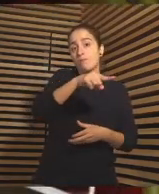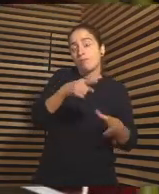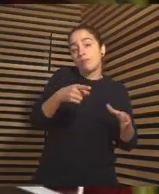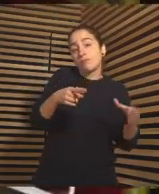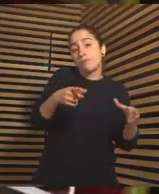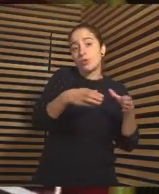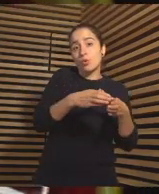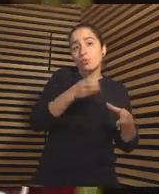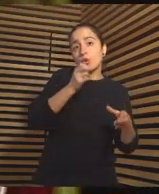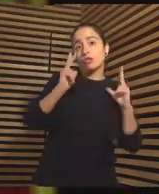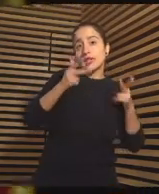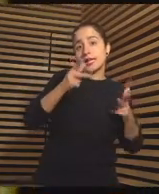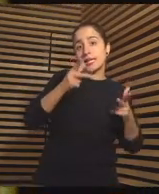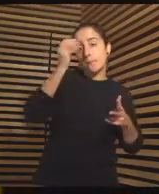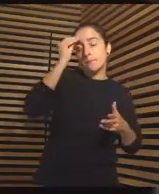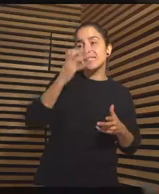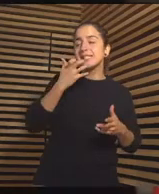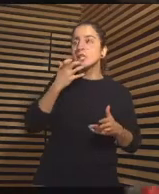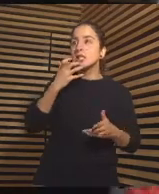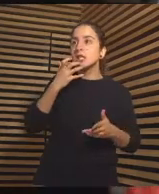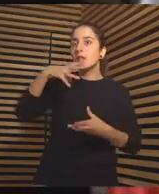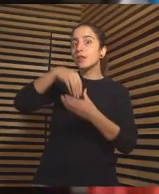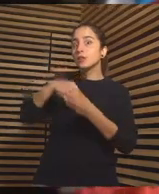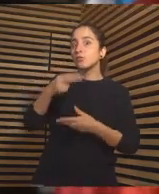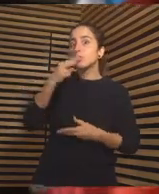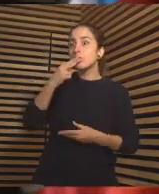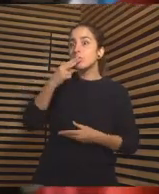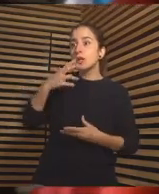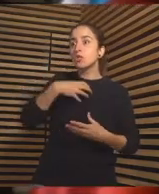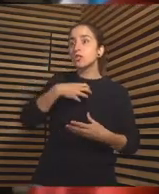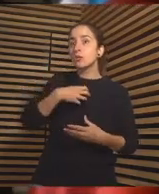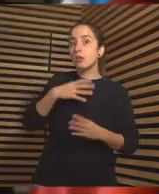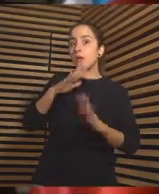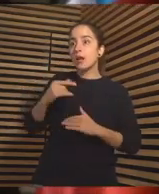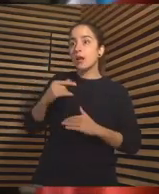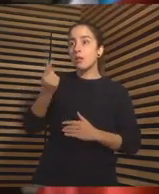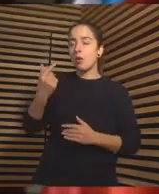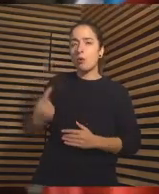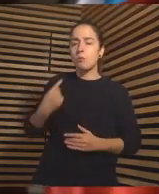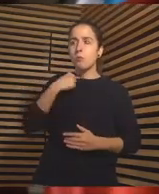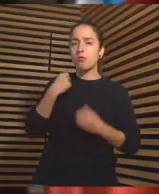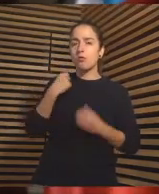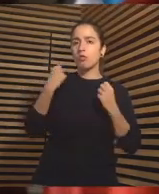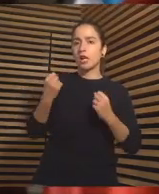de los establecimientos, pues que iban a perder ingentes cantidades de dinero.